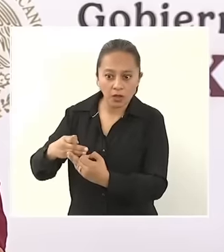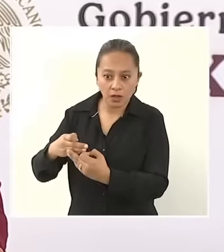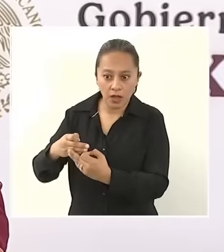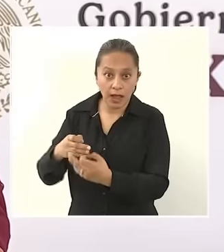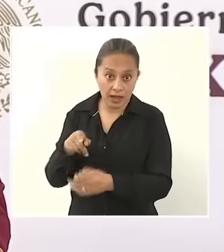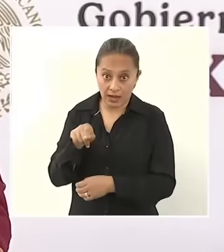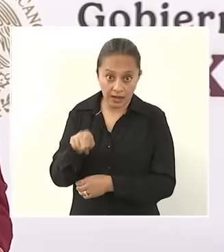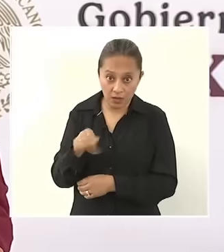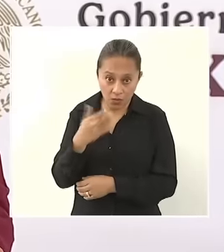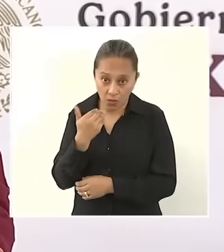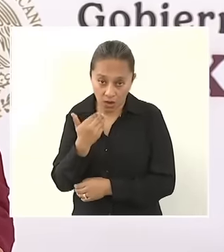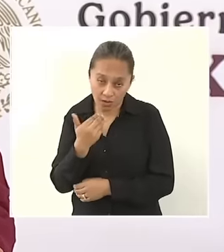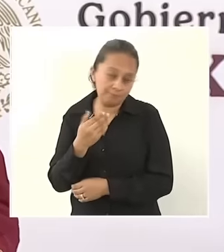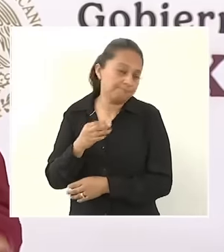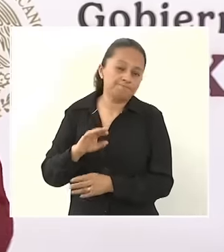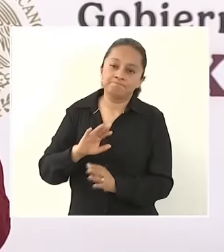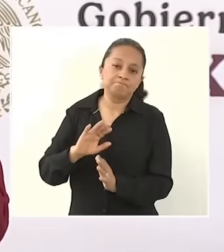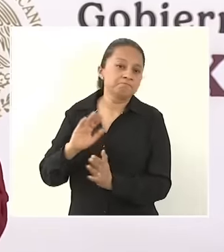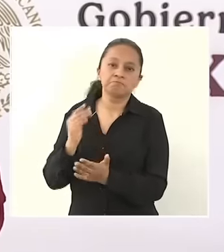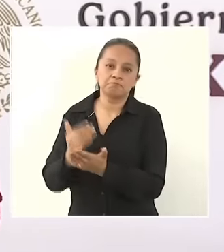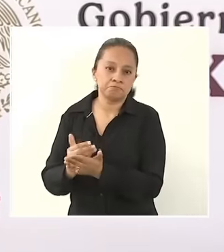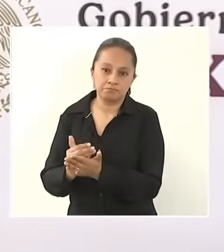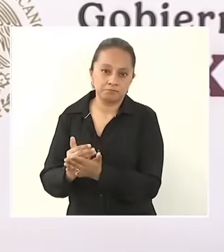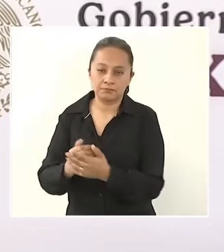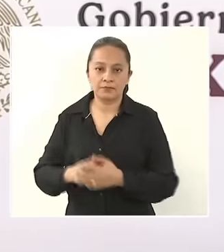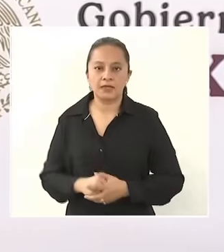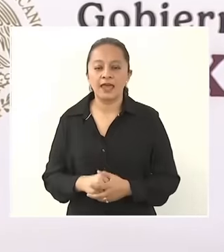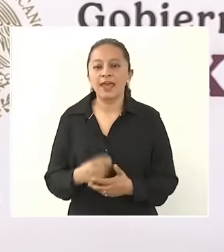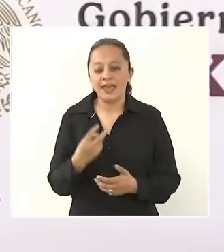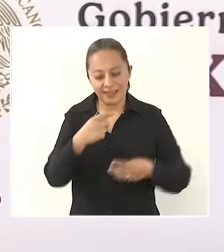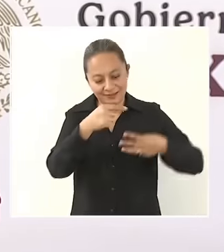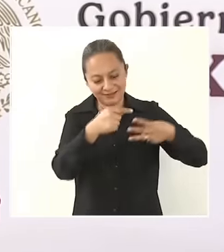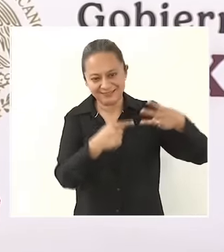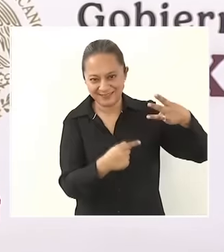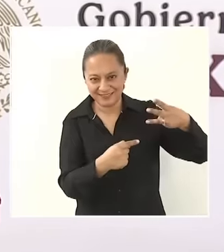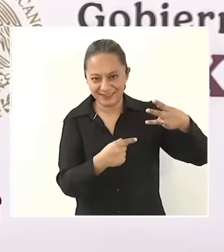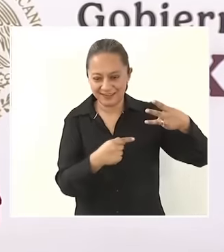principios con los que vamos a gobernar los próximos 6 años.